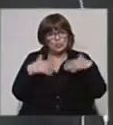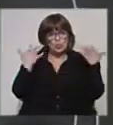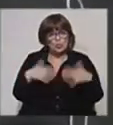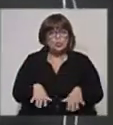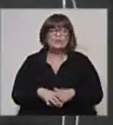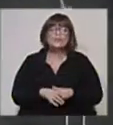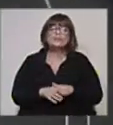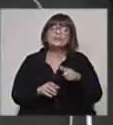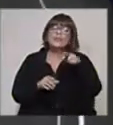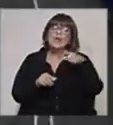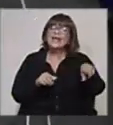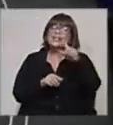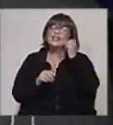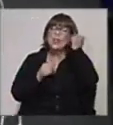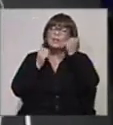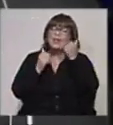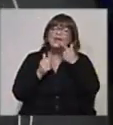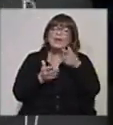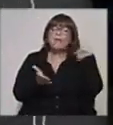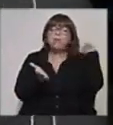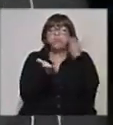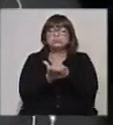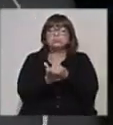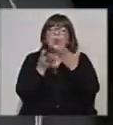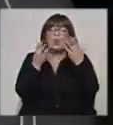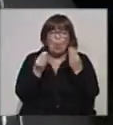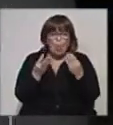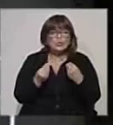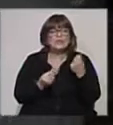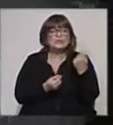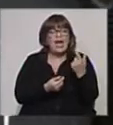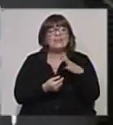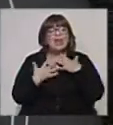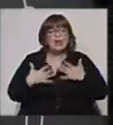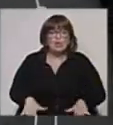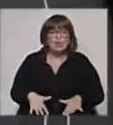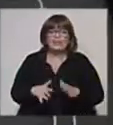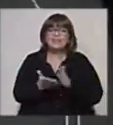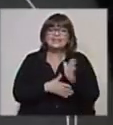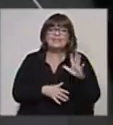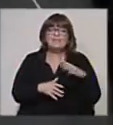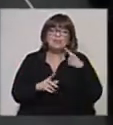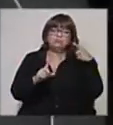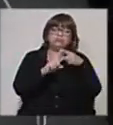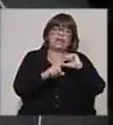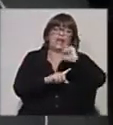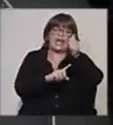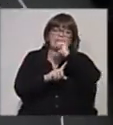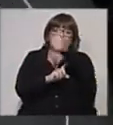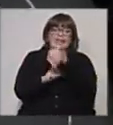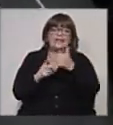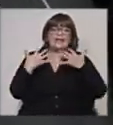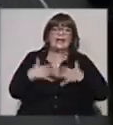¿Cuánto hay de todos esos mitos? Que ponen un montón de guita, de la ropa y que están siempre para ganar y que volvieron las camisas